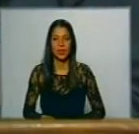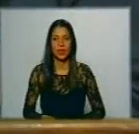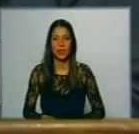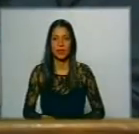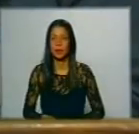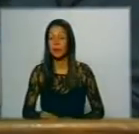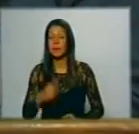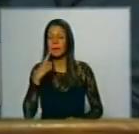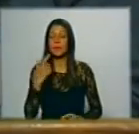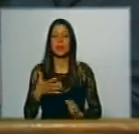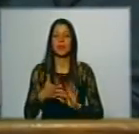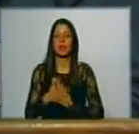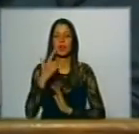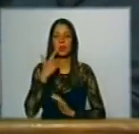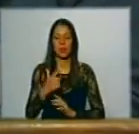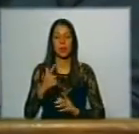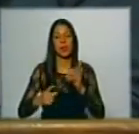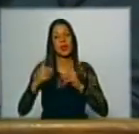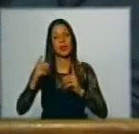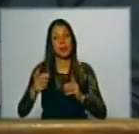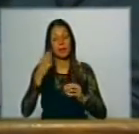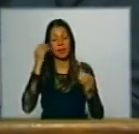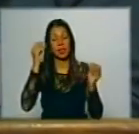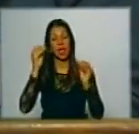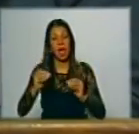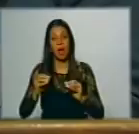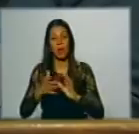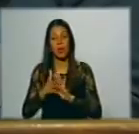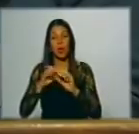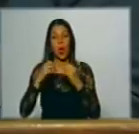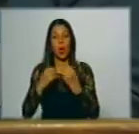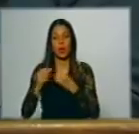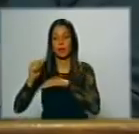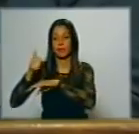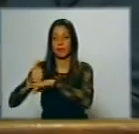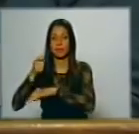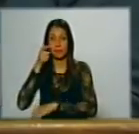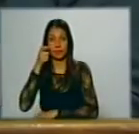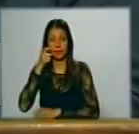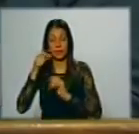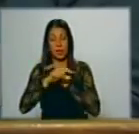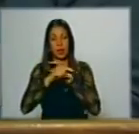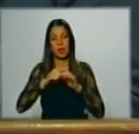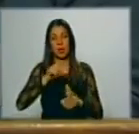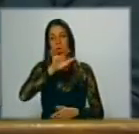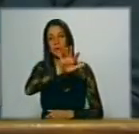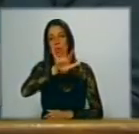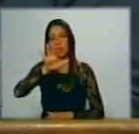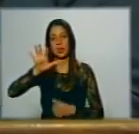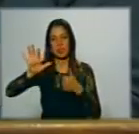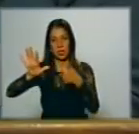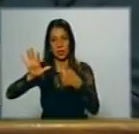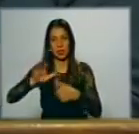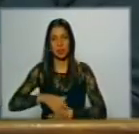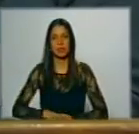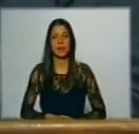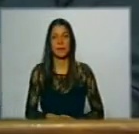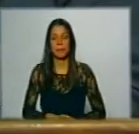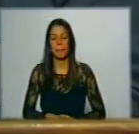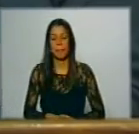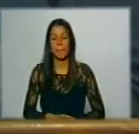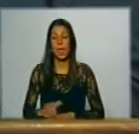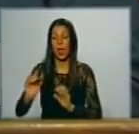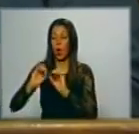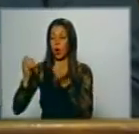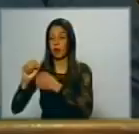Categorización de bienes y servicios por parte del órgano rector. Artículo 56. El órgano